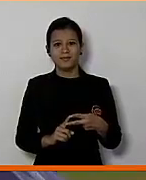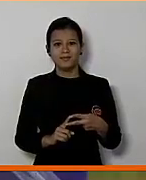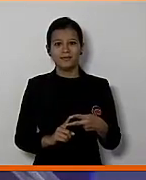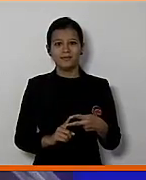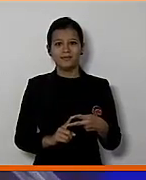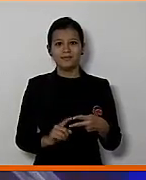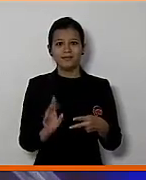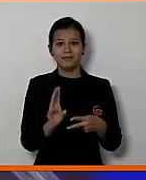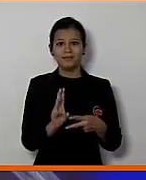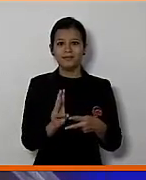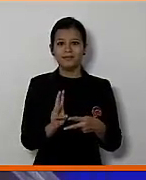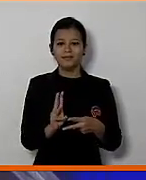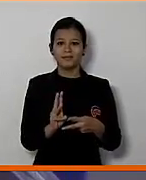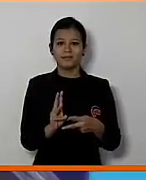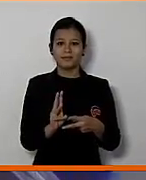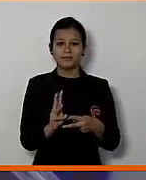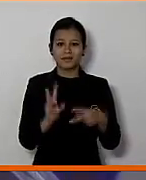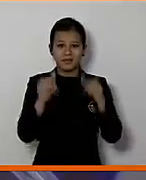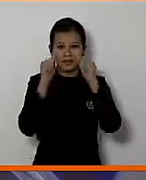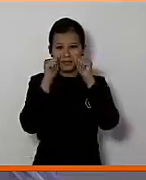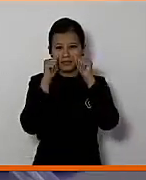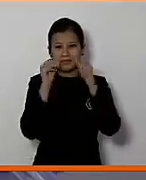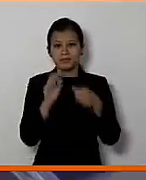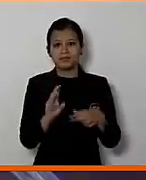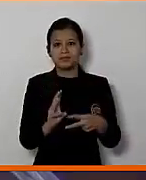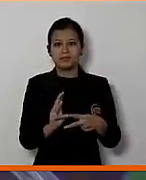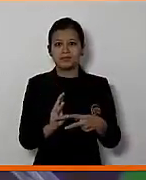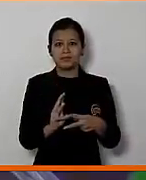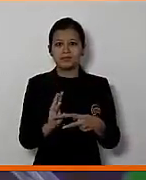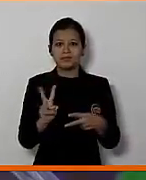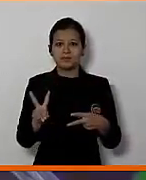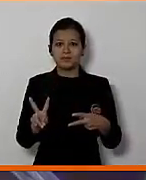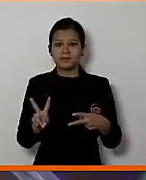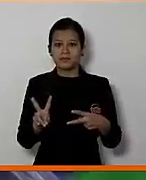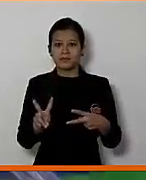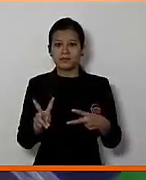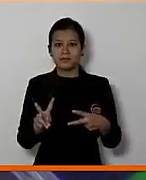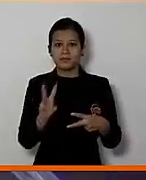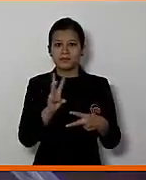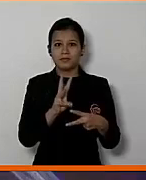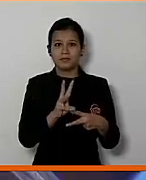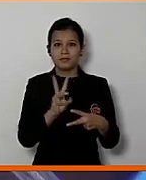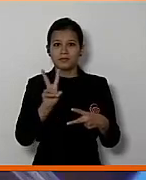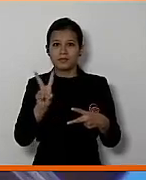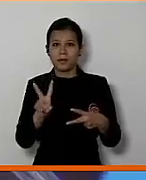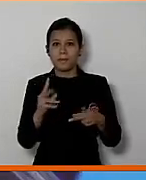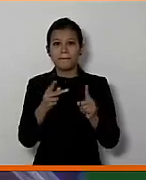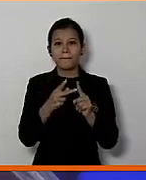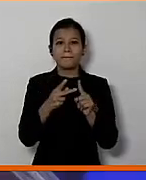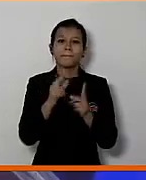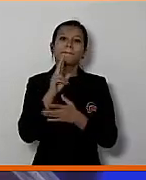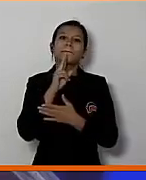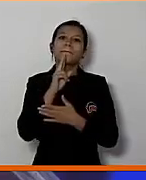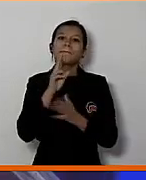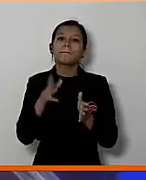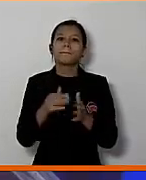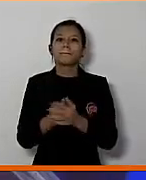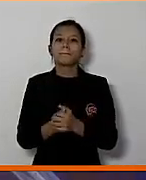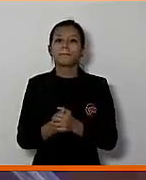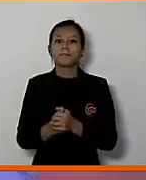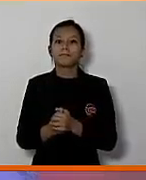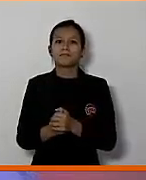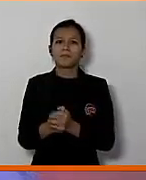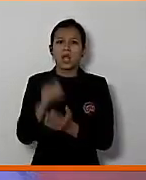es el 6. Segundo dígito, atentos. Este es el 2. Primer número ganador es el 62 con su catrachada